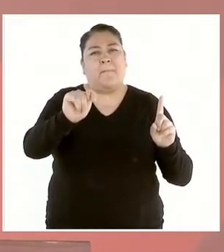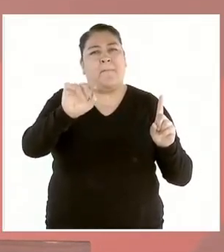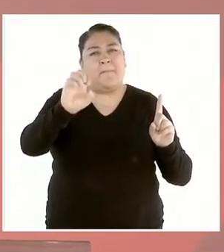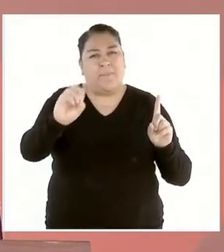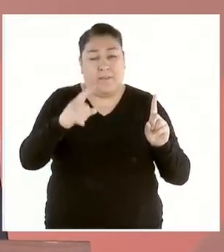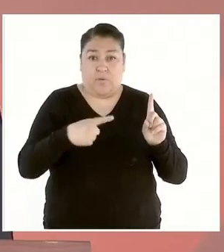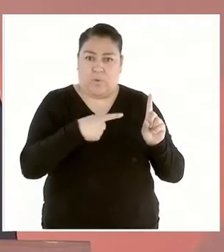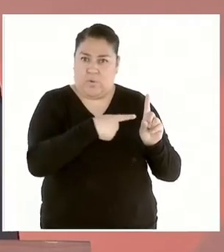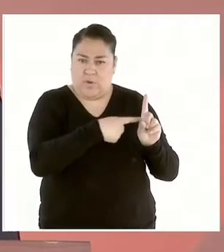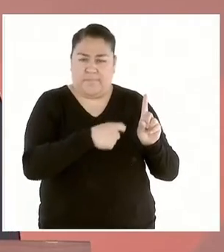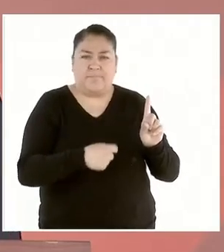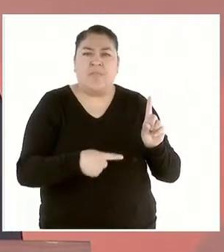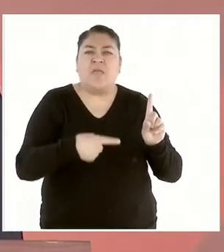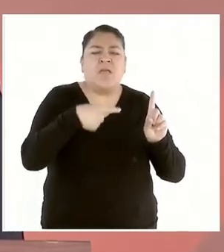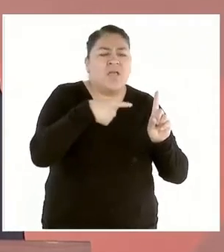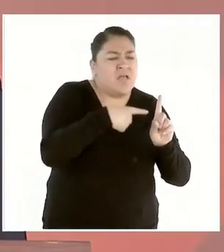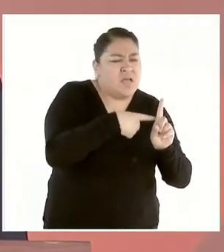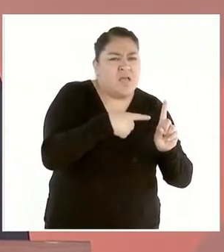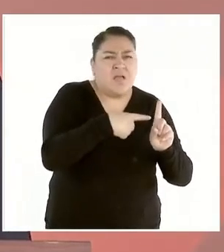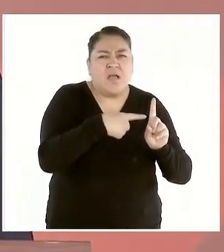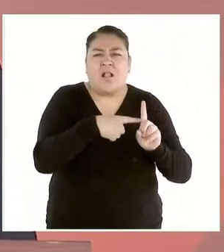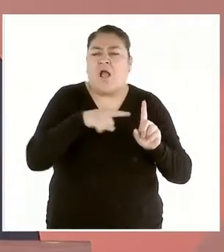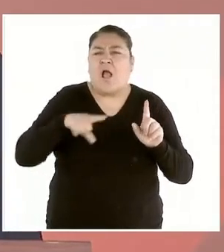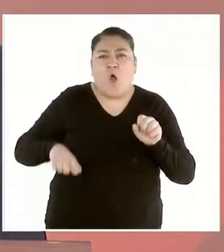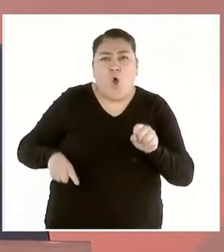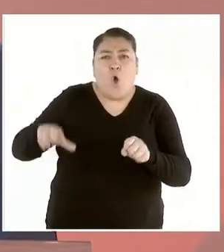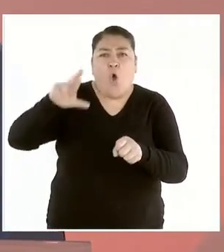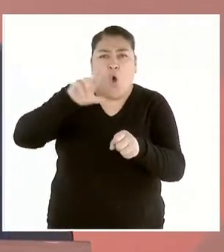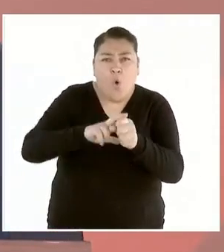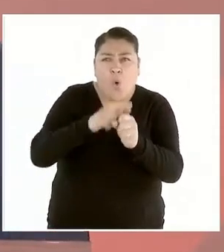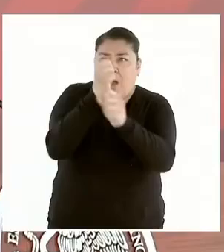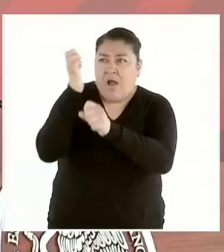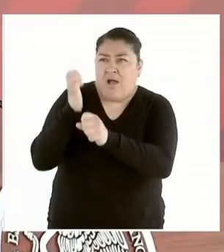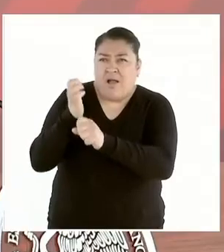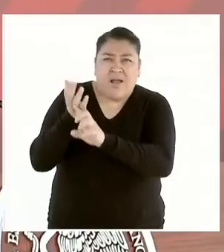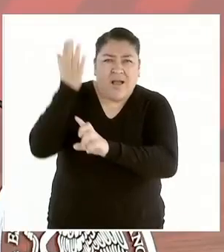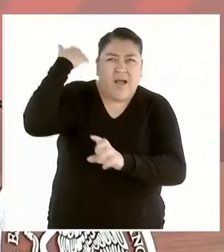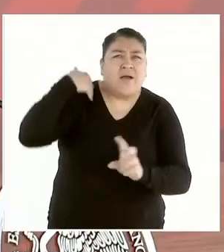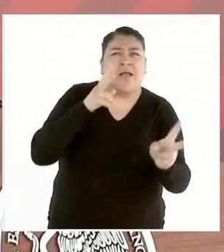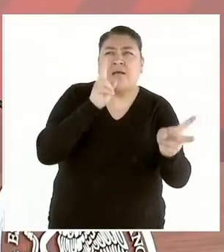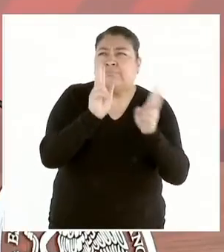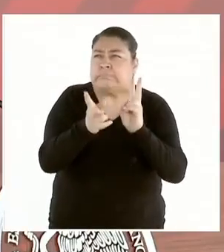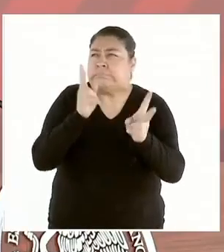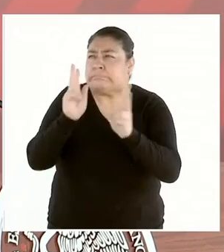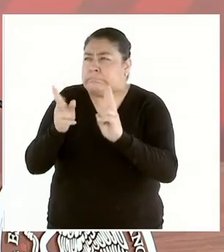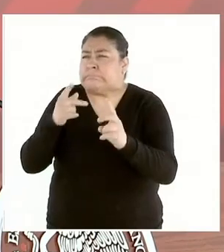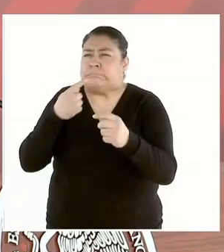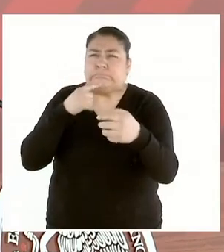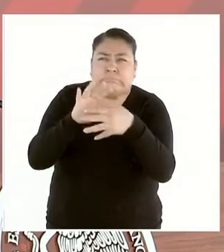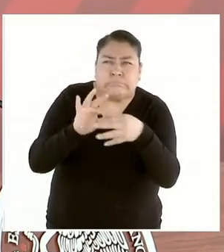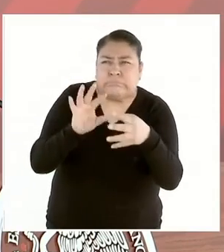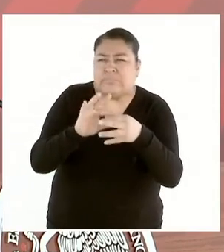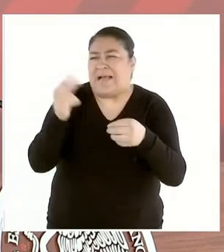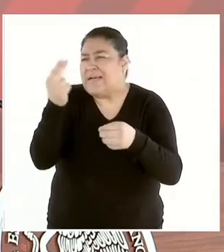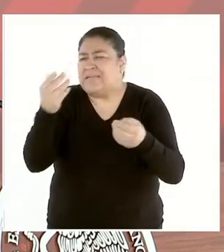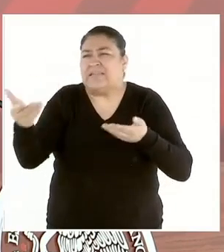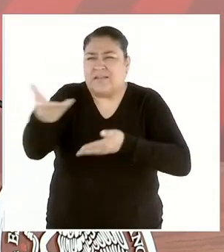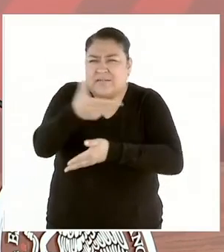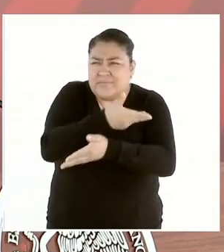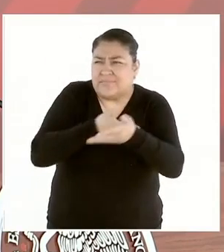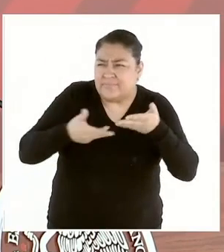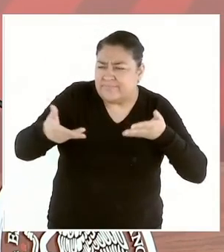intento convencer a los gobernadores de la necesidad de colaborar